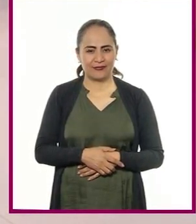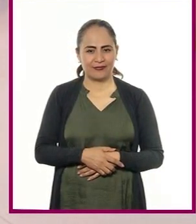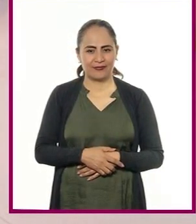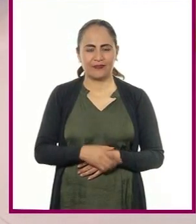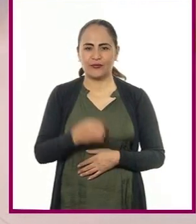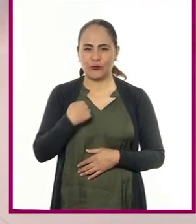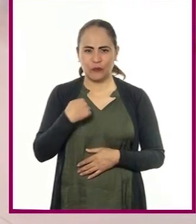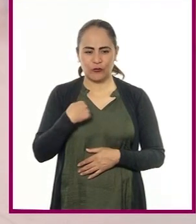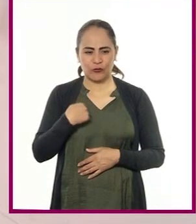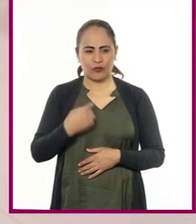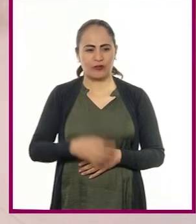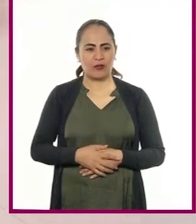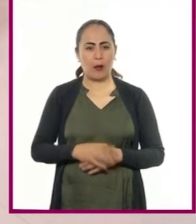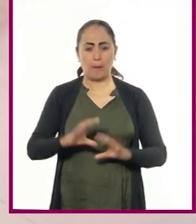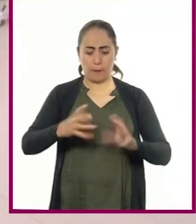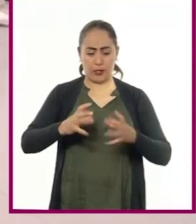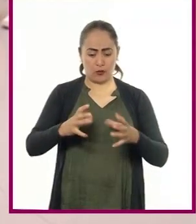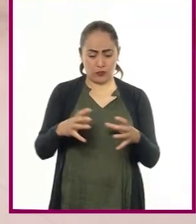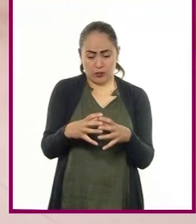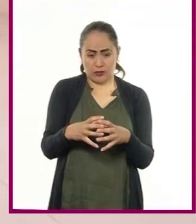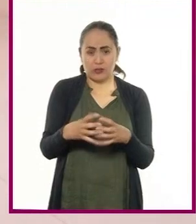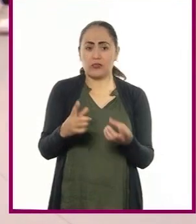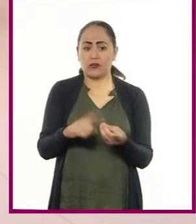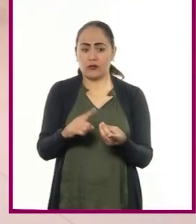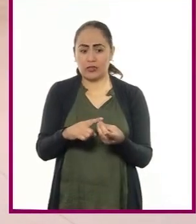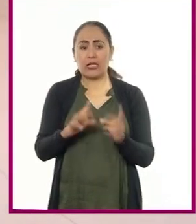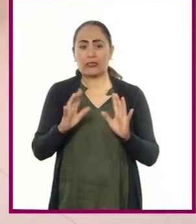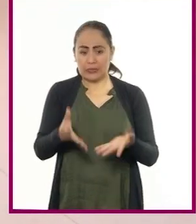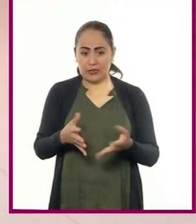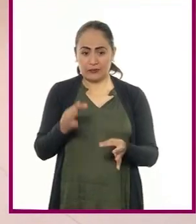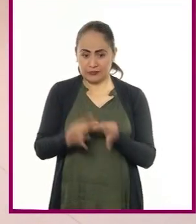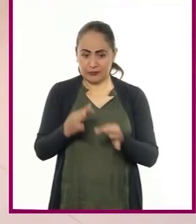Yo voy. ¿Y las pelotitas? Ahí está. Ya, listo.